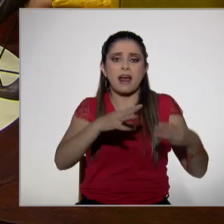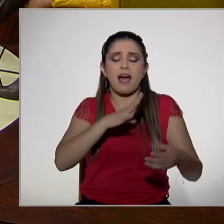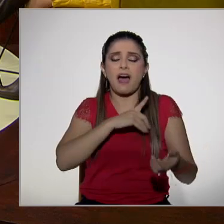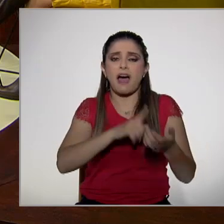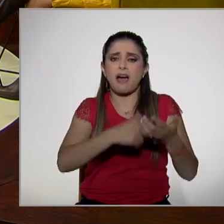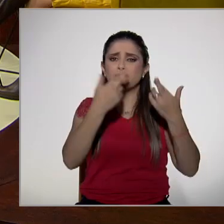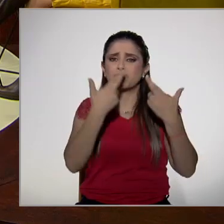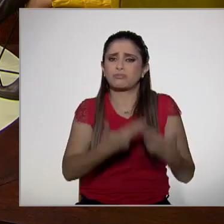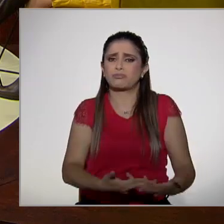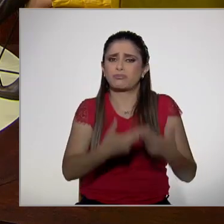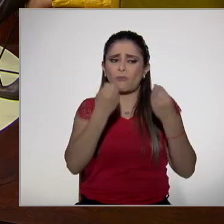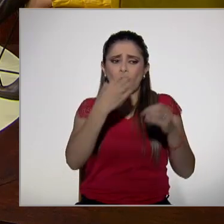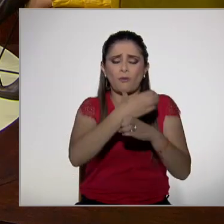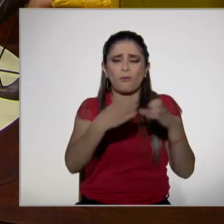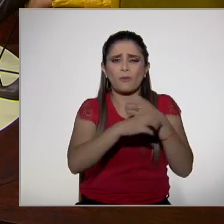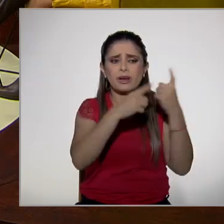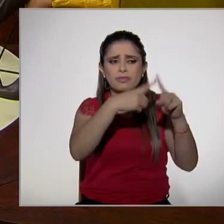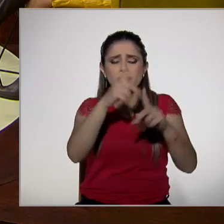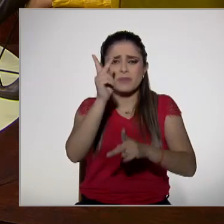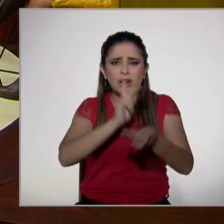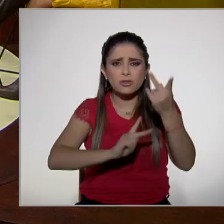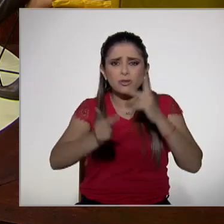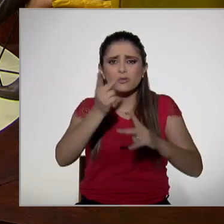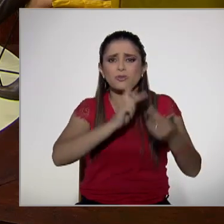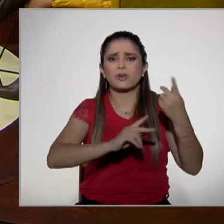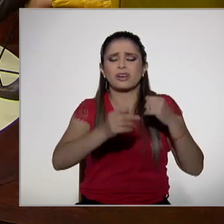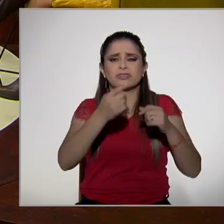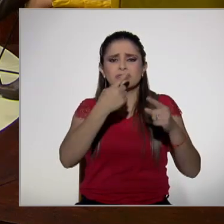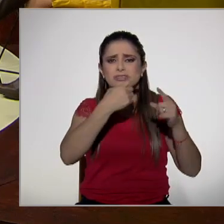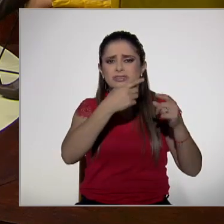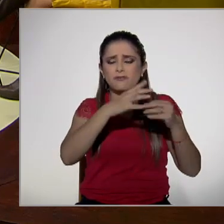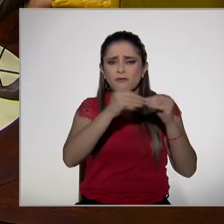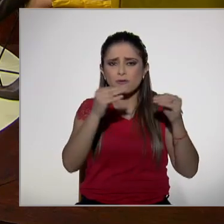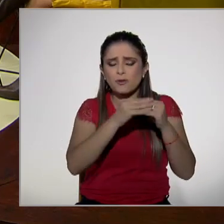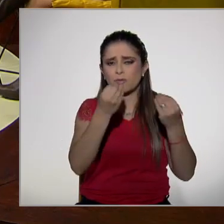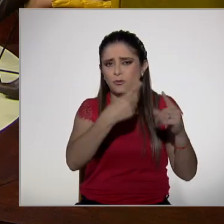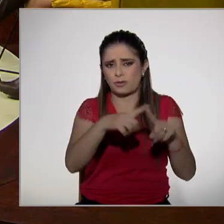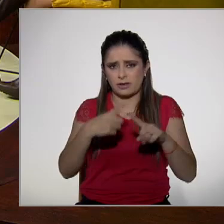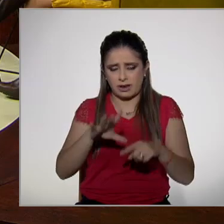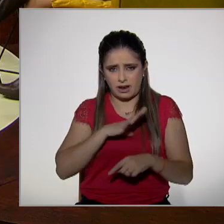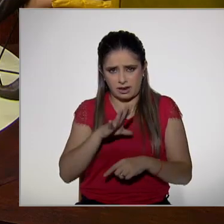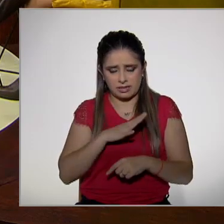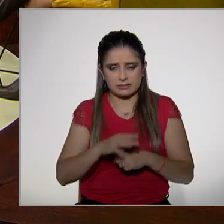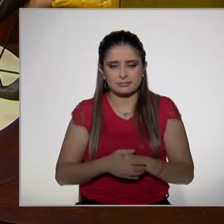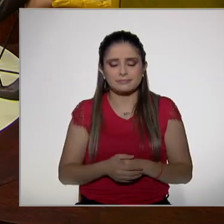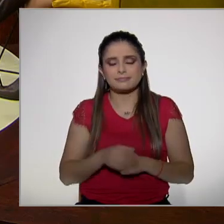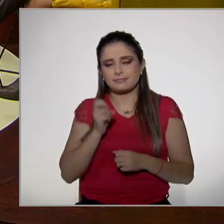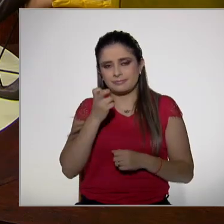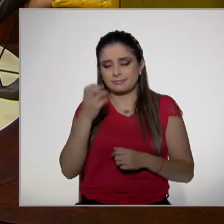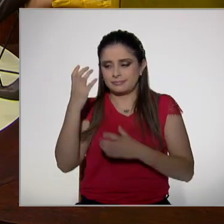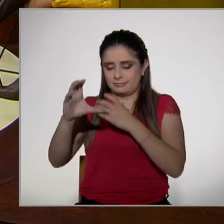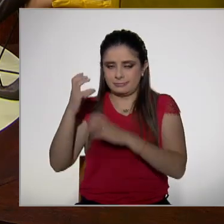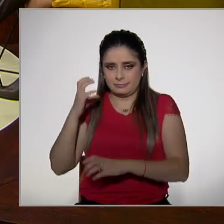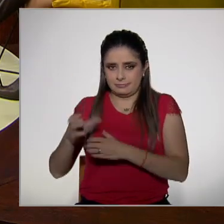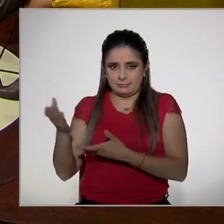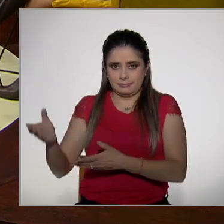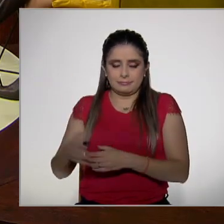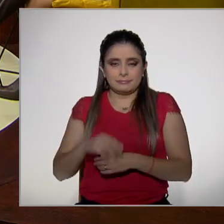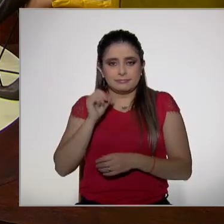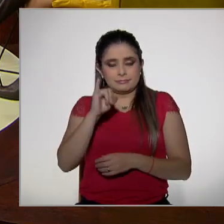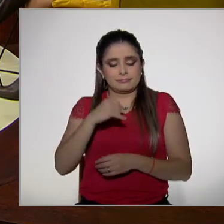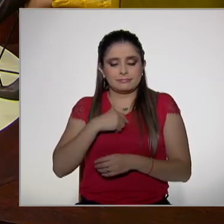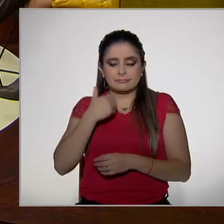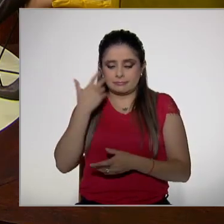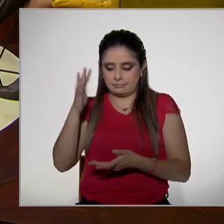que tenemos tenemos comentarios itálico muchos comentarios muchas gracias por estar participando aquí mira quiero leerles